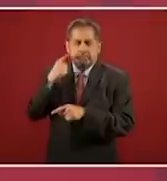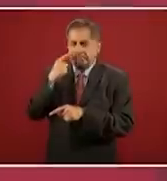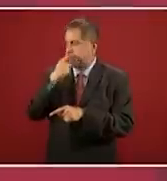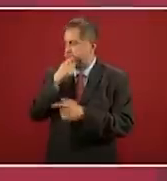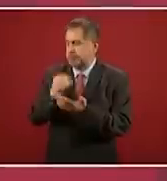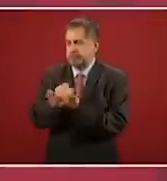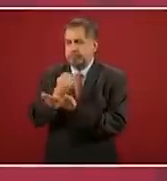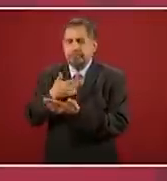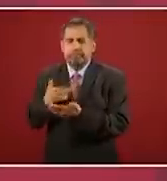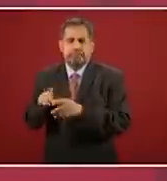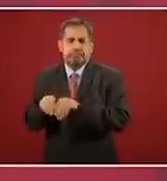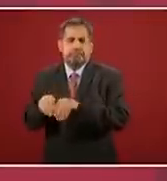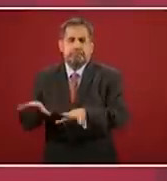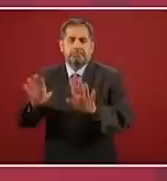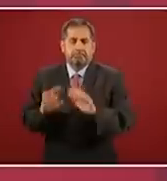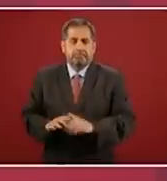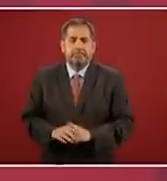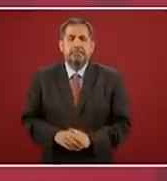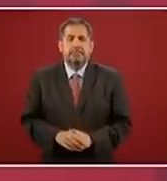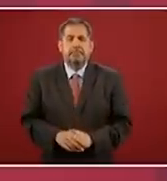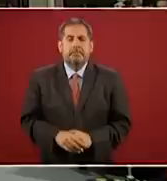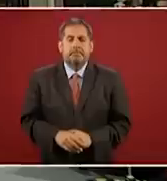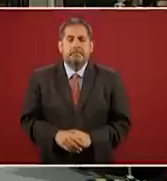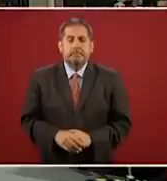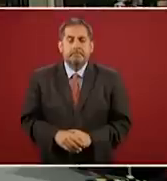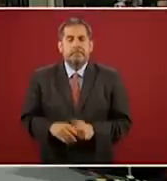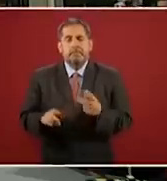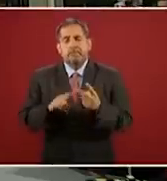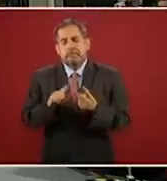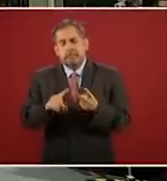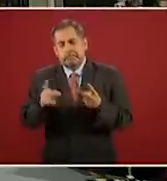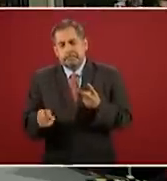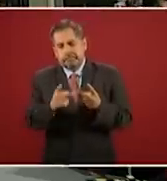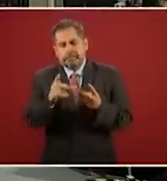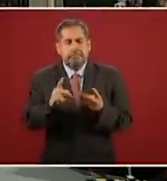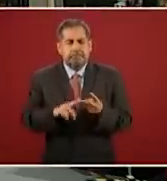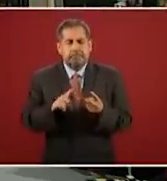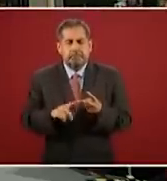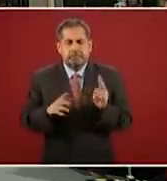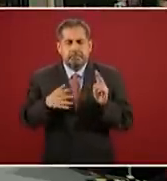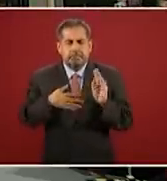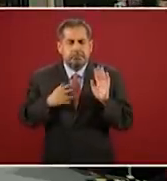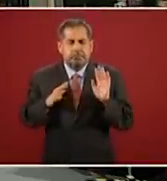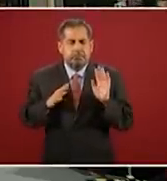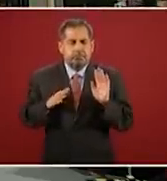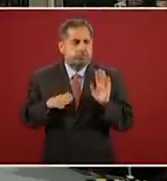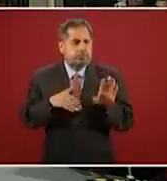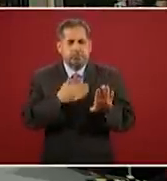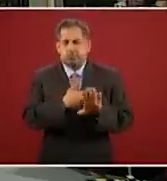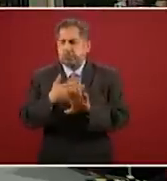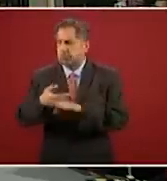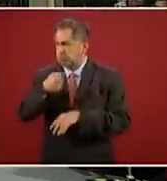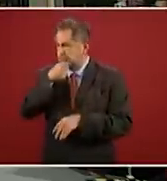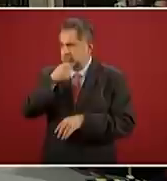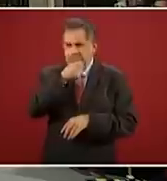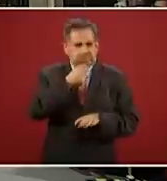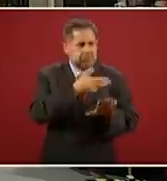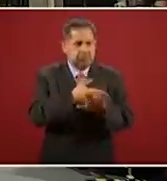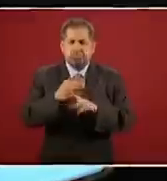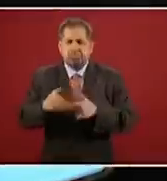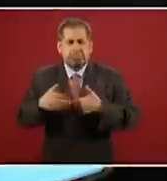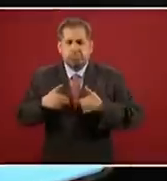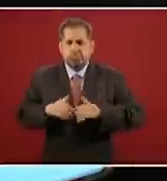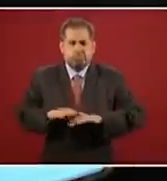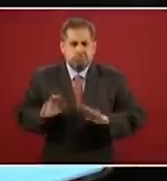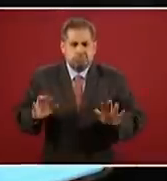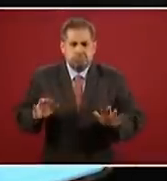a dónde se irían los recursos. Y una segunda pregunta, si me lo permite. Yo no tengo nada en contra de ningún reportero, mucho menos de los medios. Sin